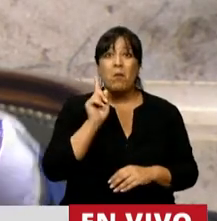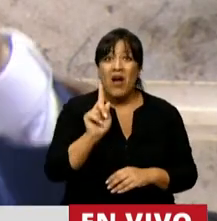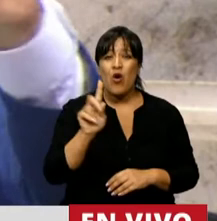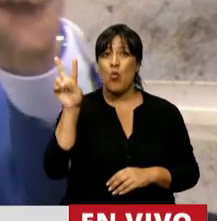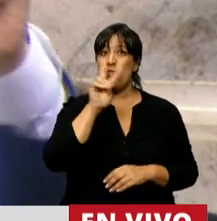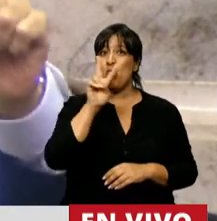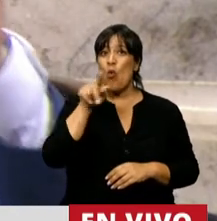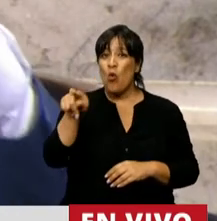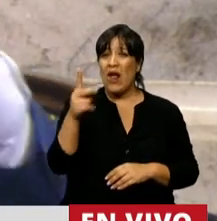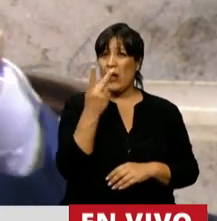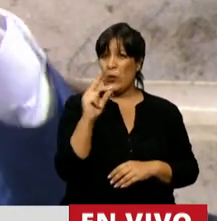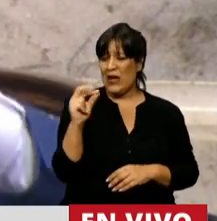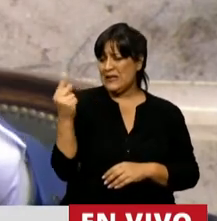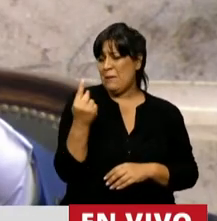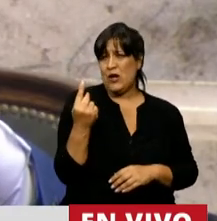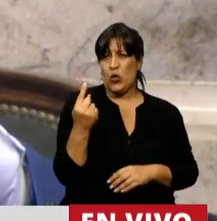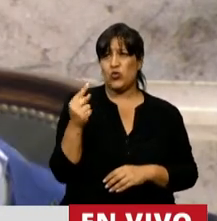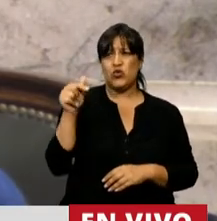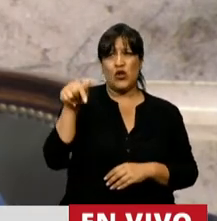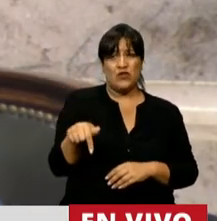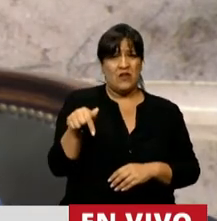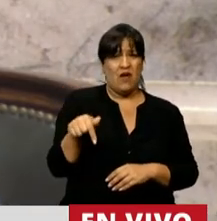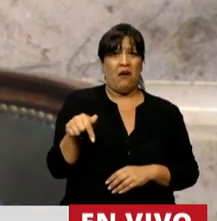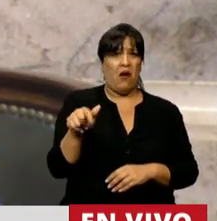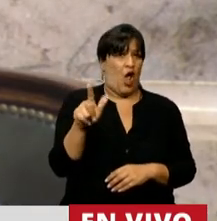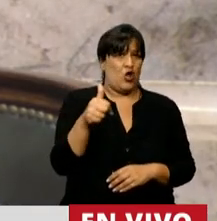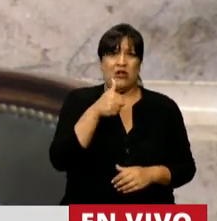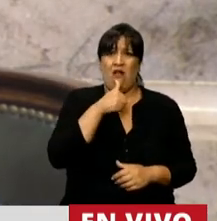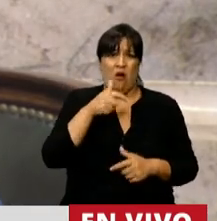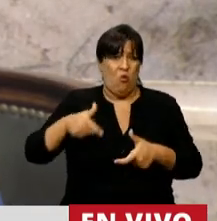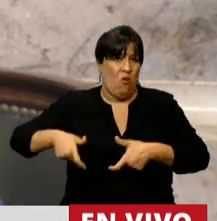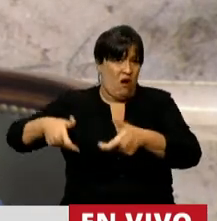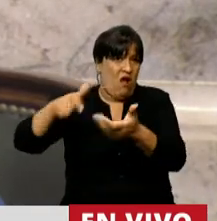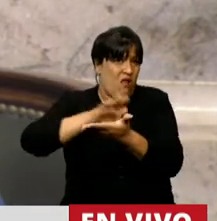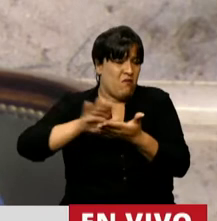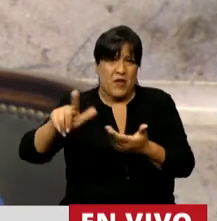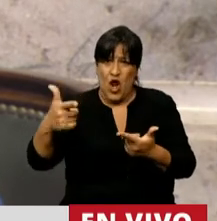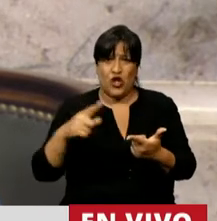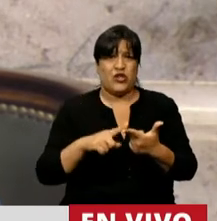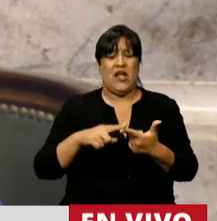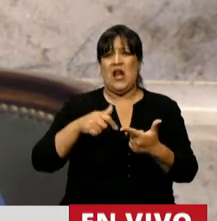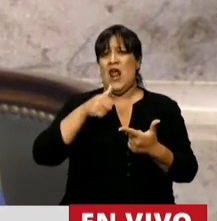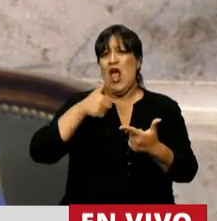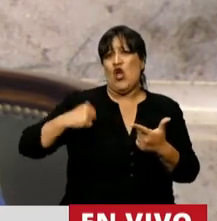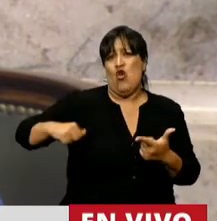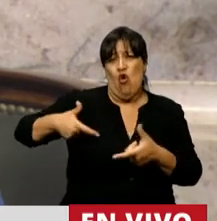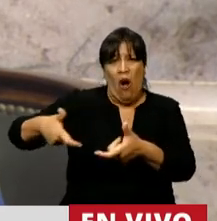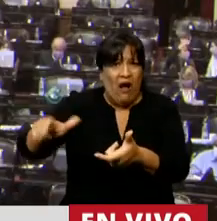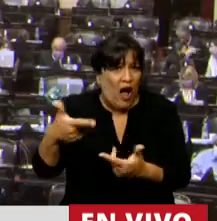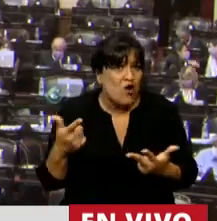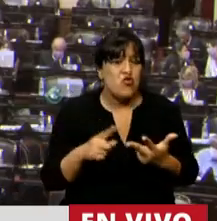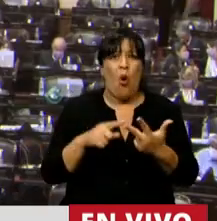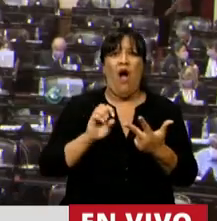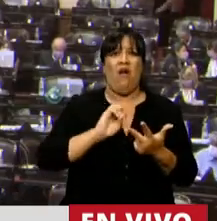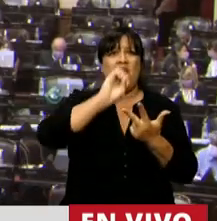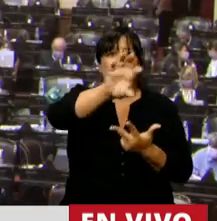mujeres, a 20 minutos, media hora de acá, no tienen agua cloaca, no tienen agua potable, no tienen cloaca, no pueden mandar a sus